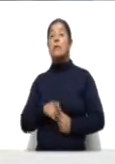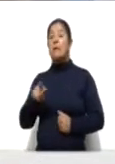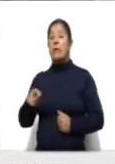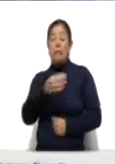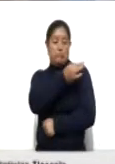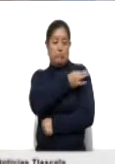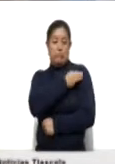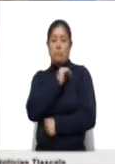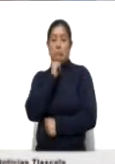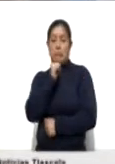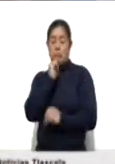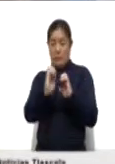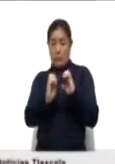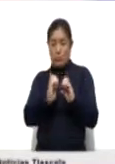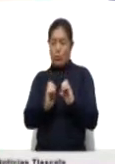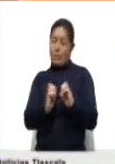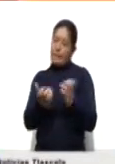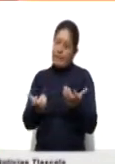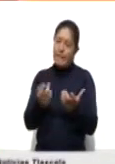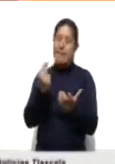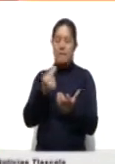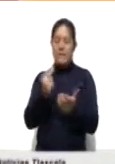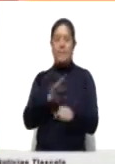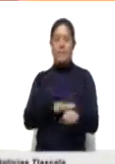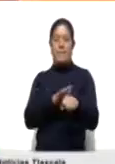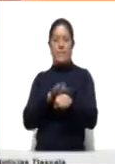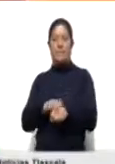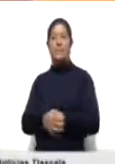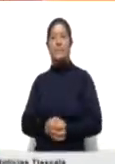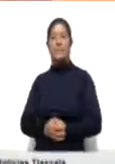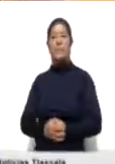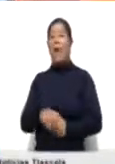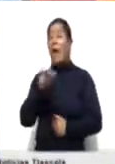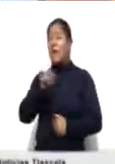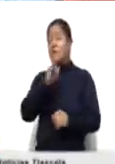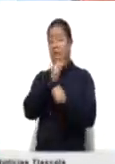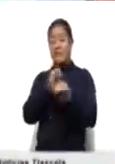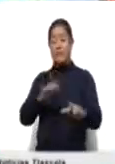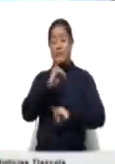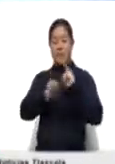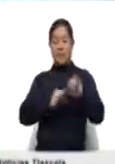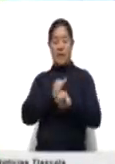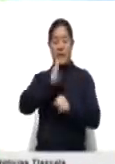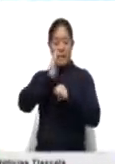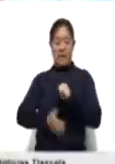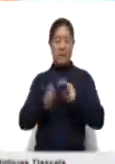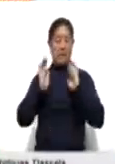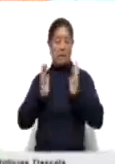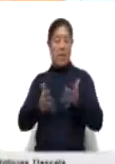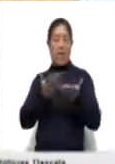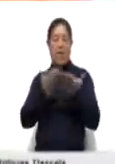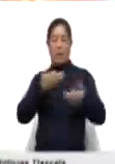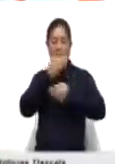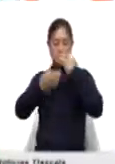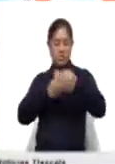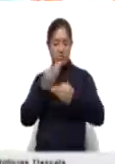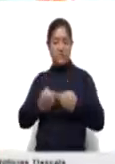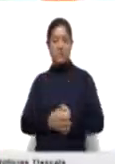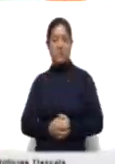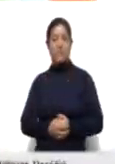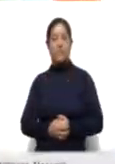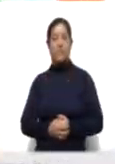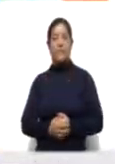protegida con sus respectivas inyecciones. Y con la información internacional llegamos al final de la segunda emisión de Ahora